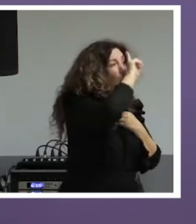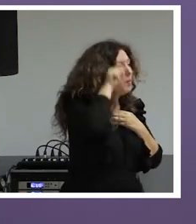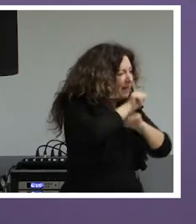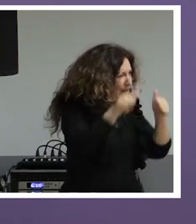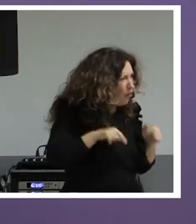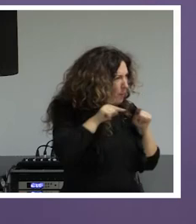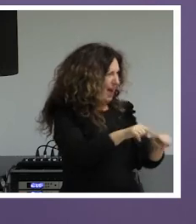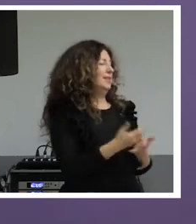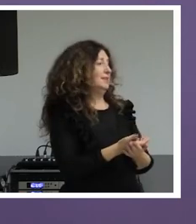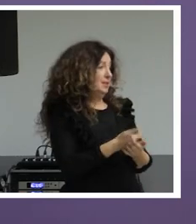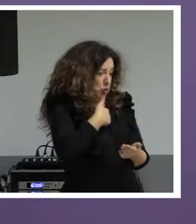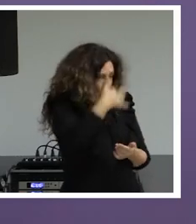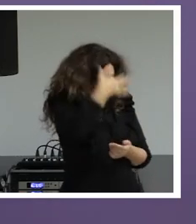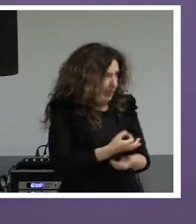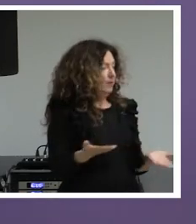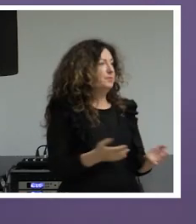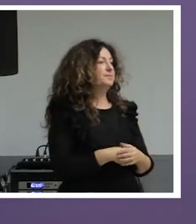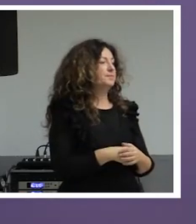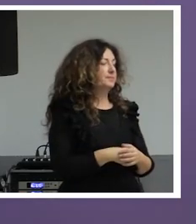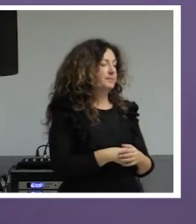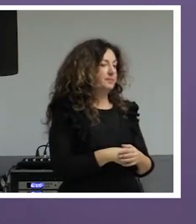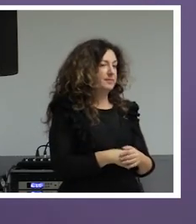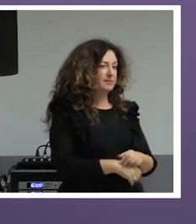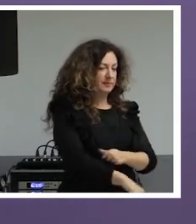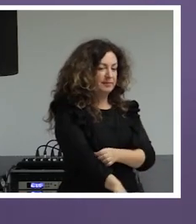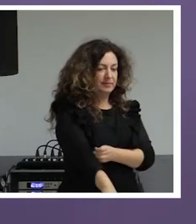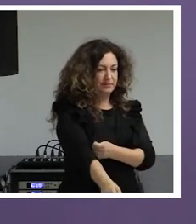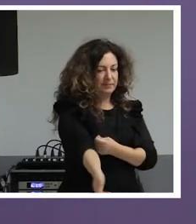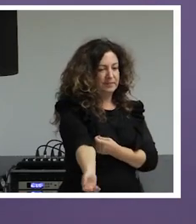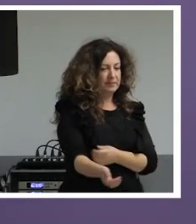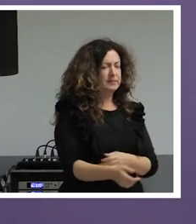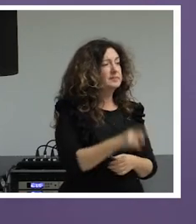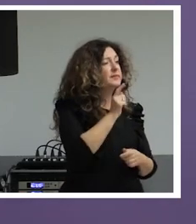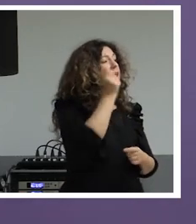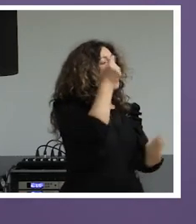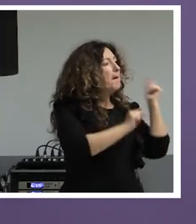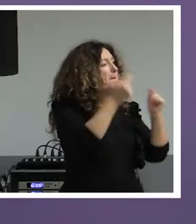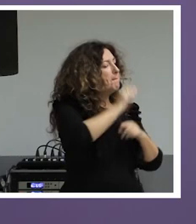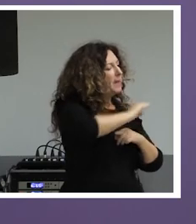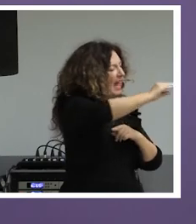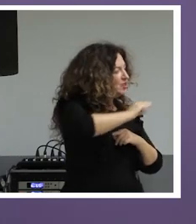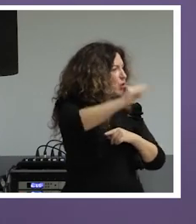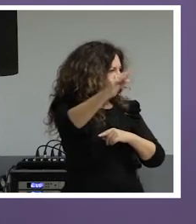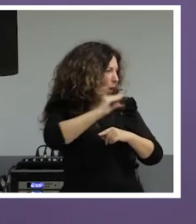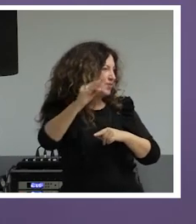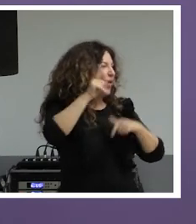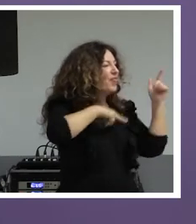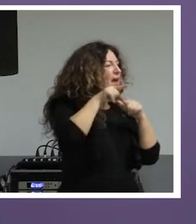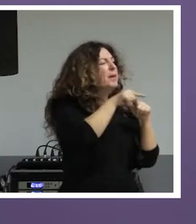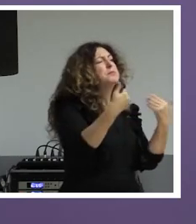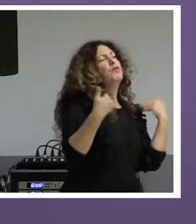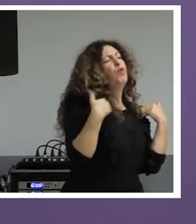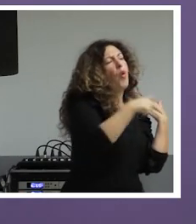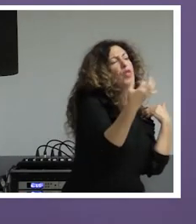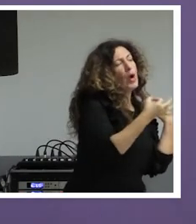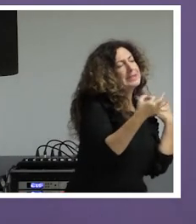los jardines de los de los centros deportivos o de la limpieza de los colegios Yo creo que el futuro de Madrid es ese